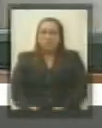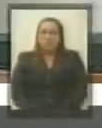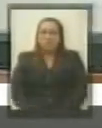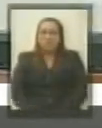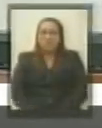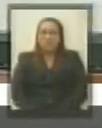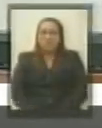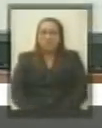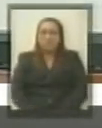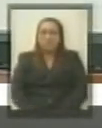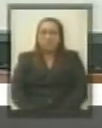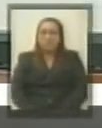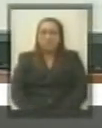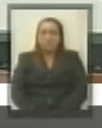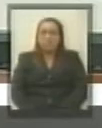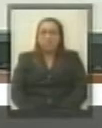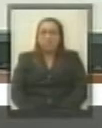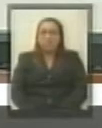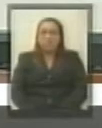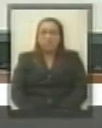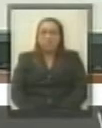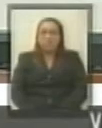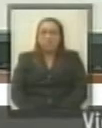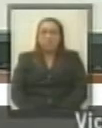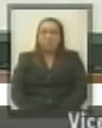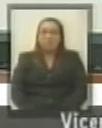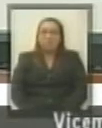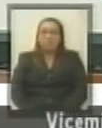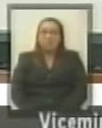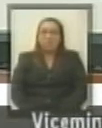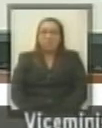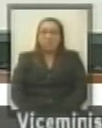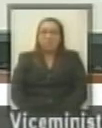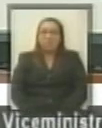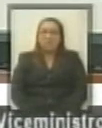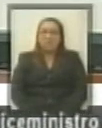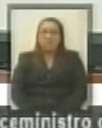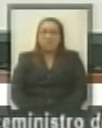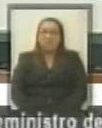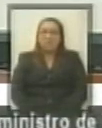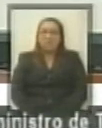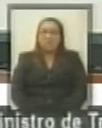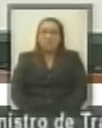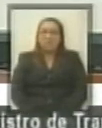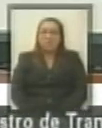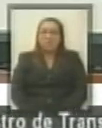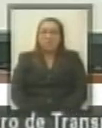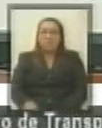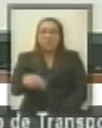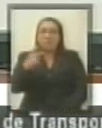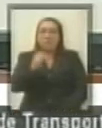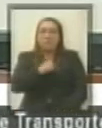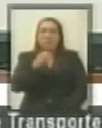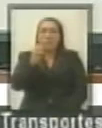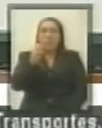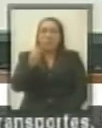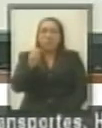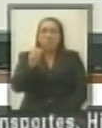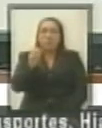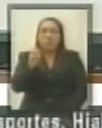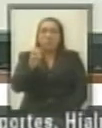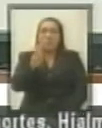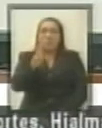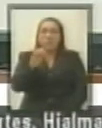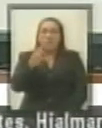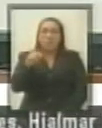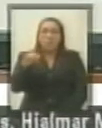el señor Humberto Eduardo Solesi Chacón, a título individual, y en segundo lugar, el señor Jesús Otto Villanueva Napurí,